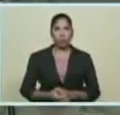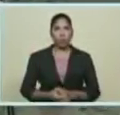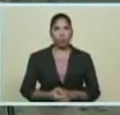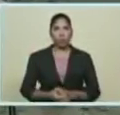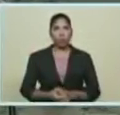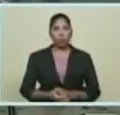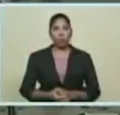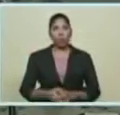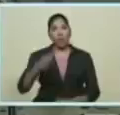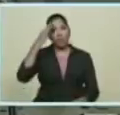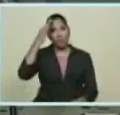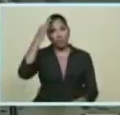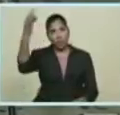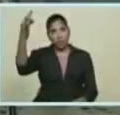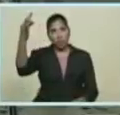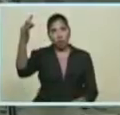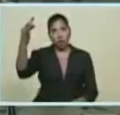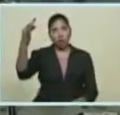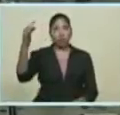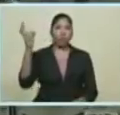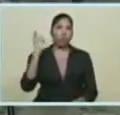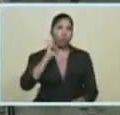señor fiscal general de la República,